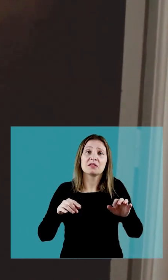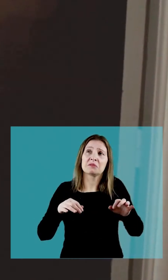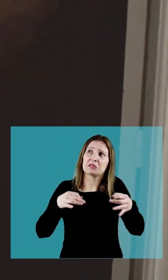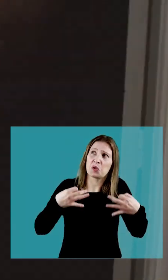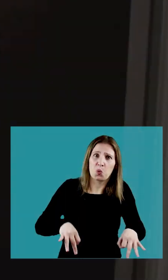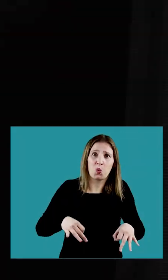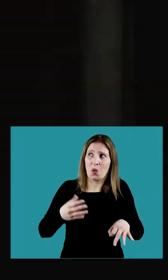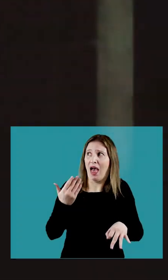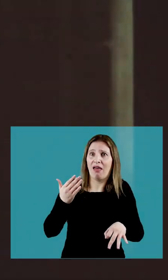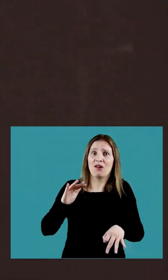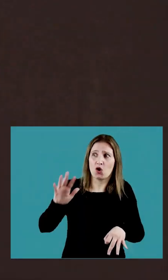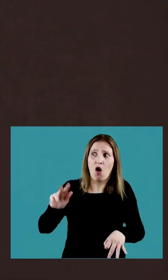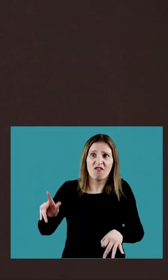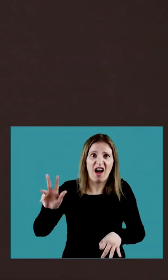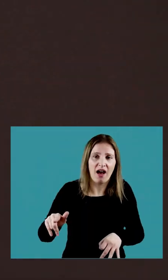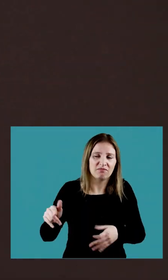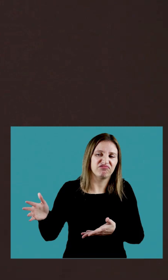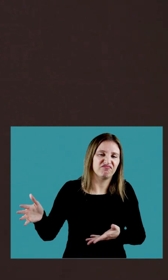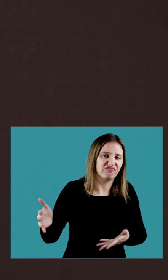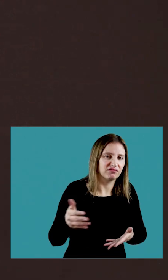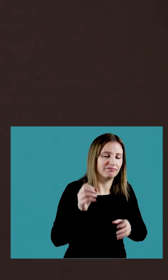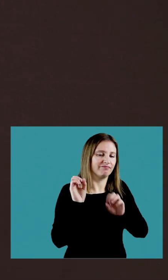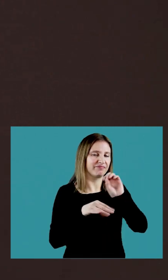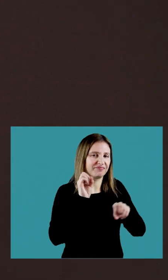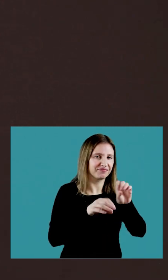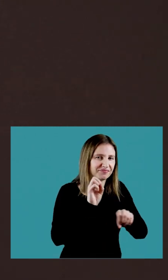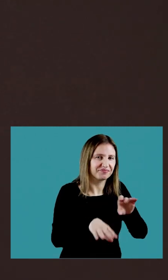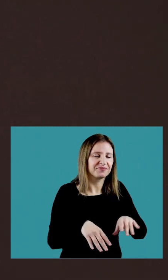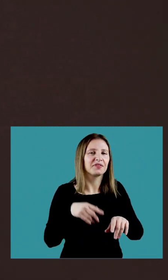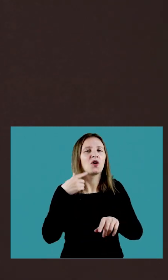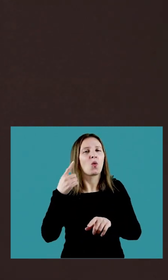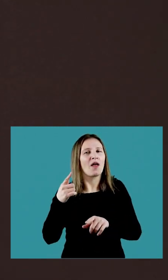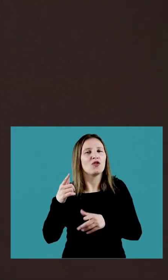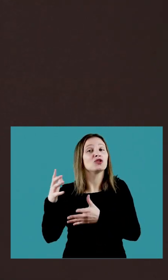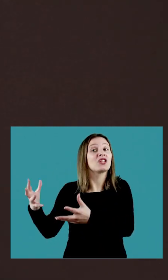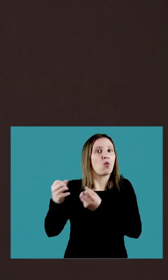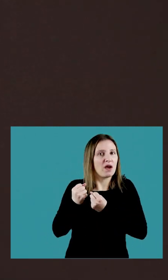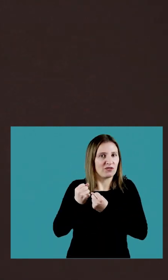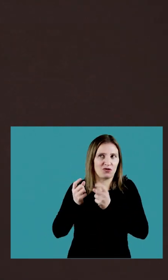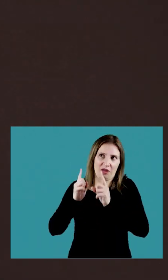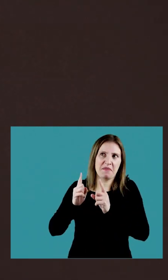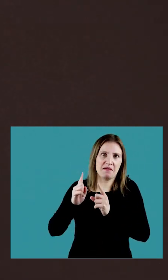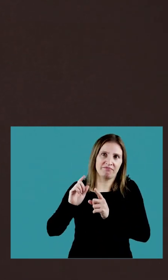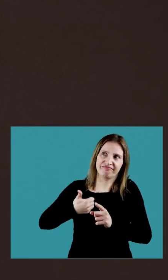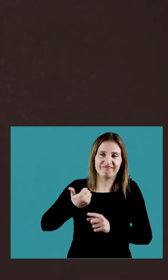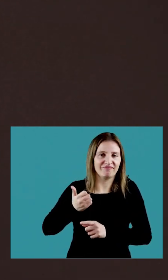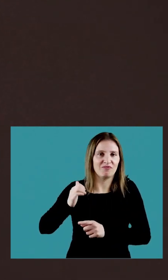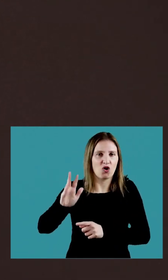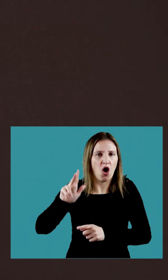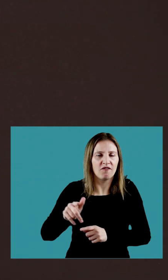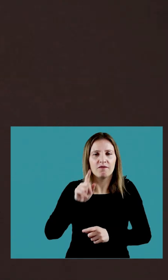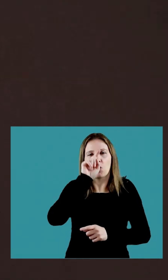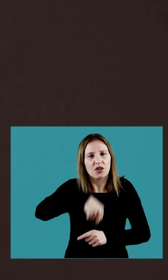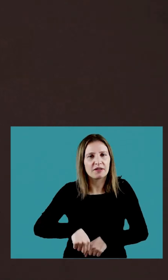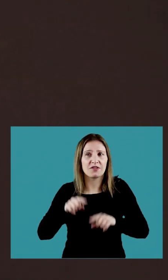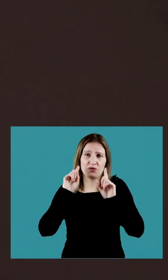que sucedían siempre simultáneamente a los operativos de secuestro, tanto en Montevideo como en Buenos